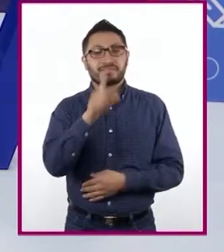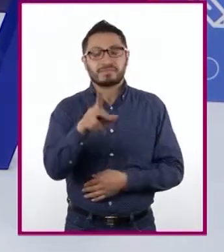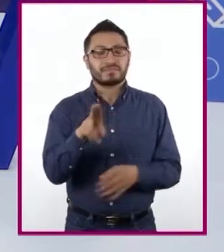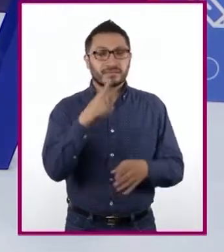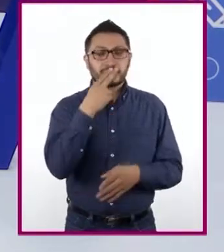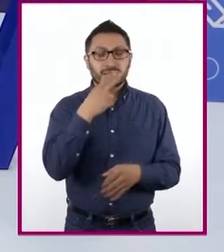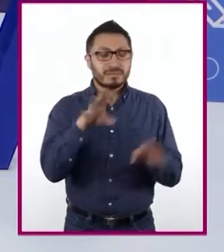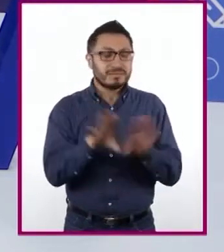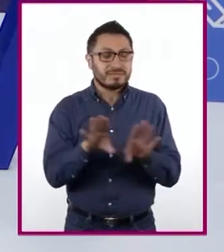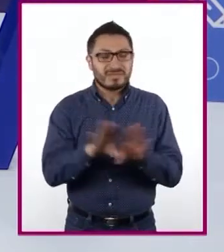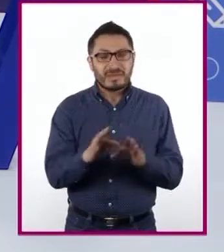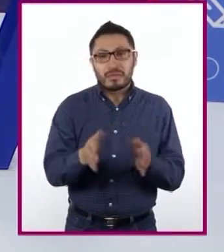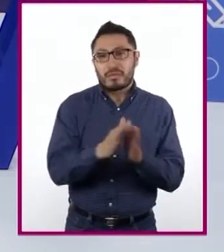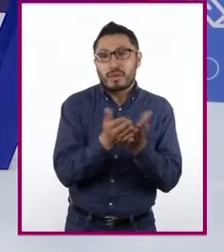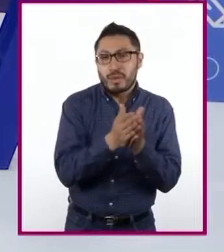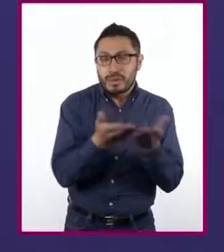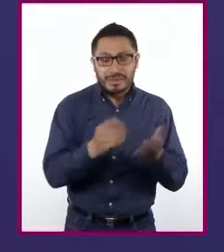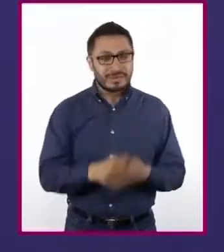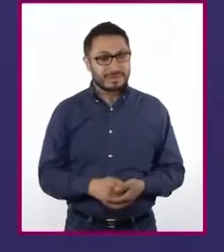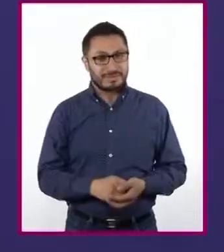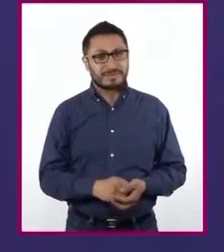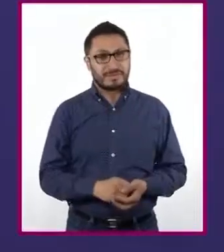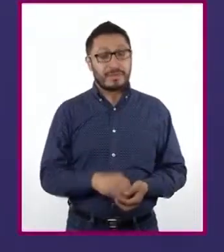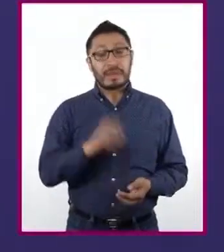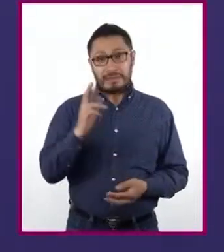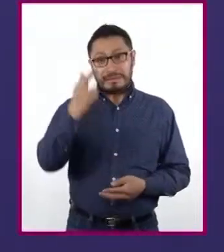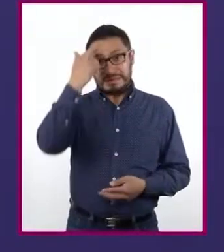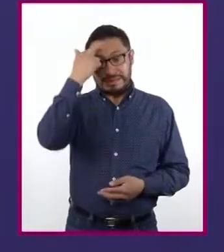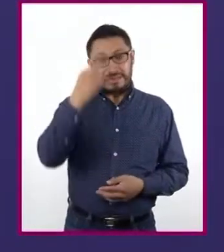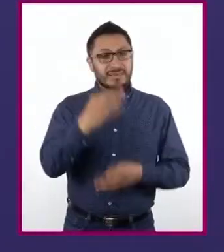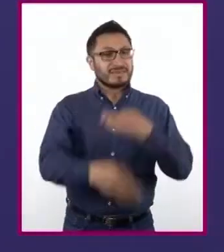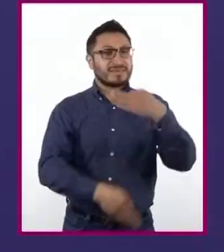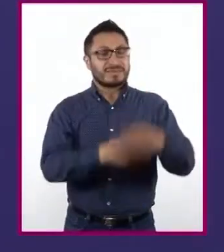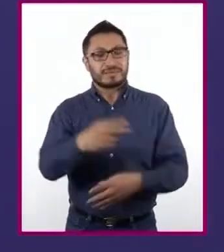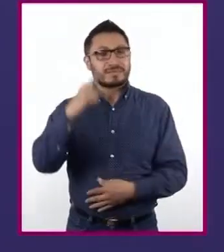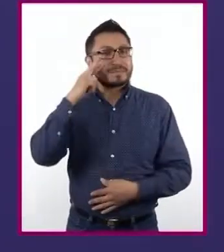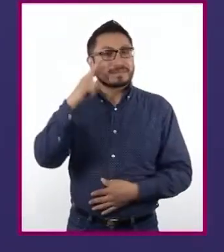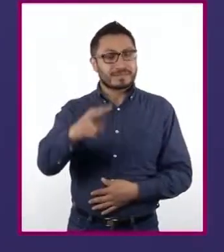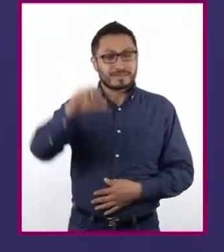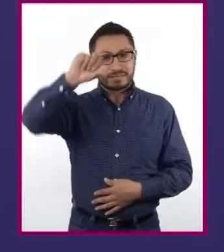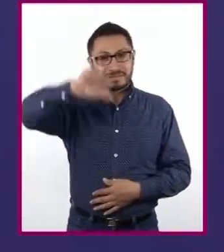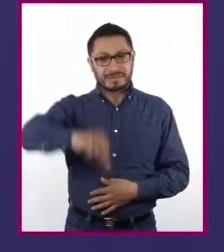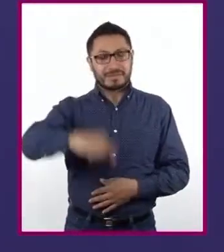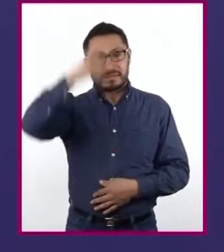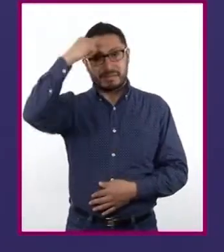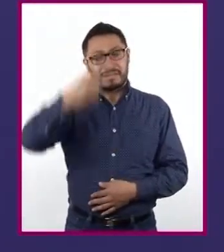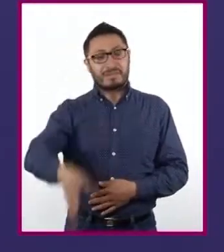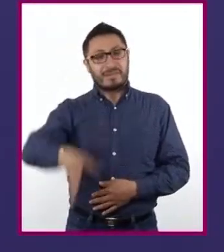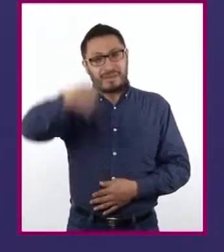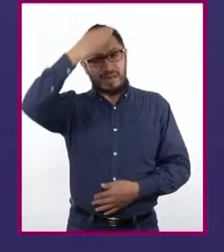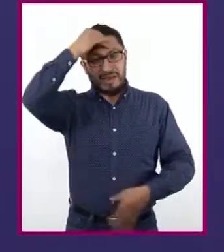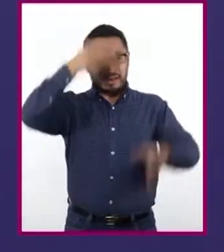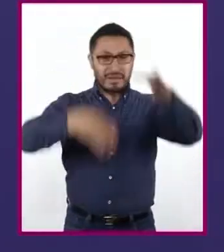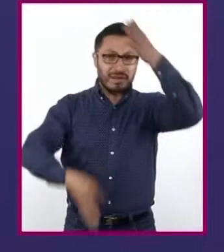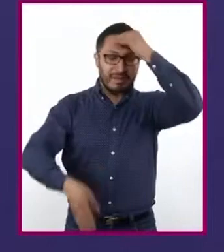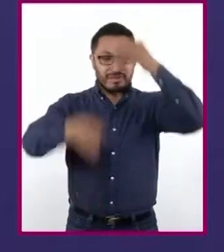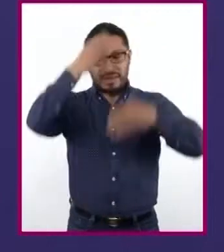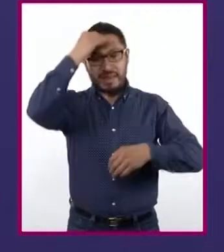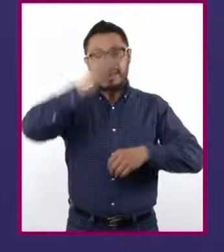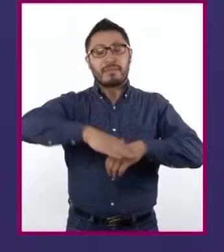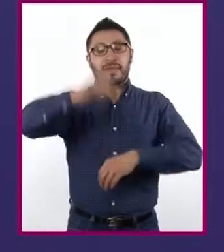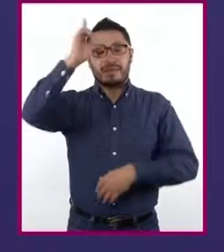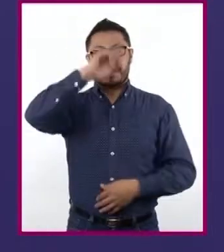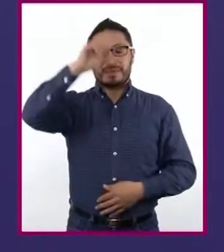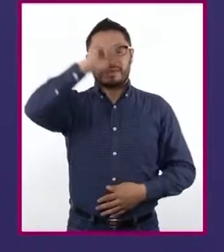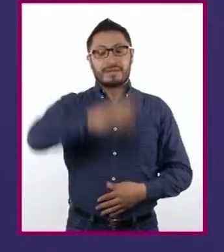tener a la mano su libro de texto. Recuerden que todo lo que vean hoy es para reforzar su conocimiento, así que les